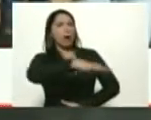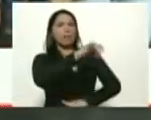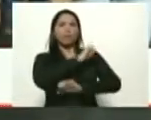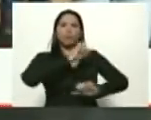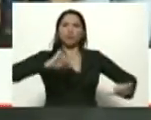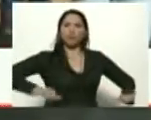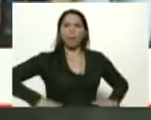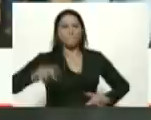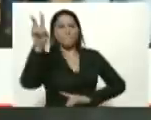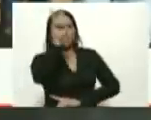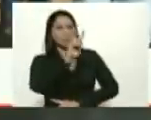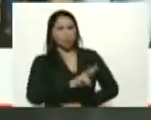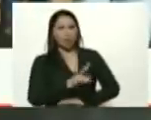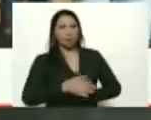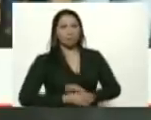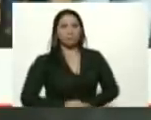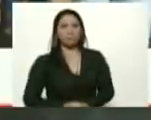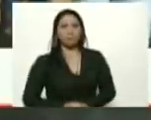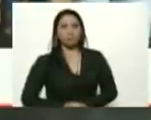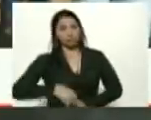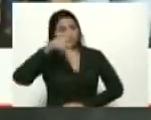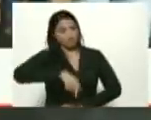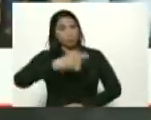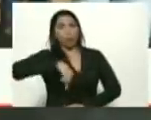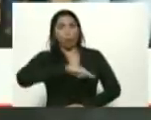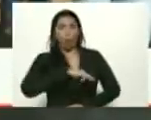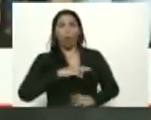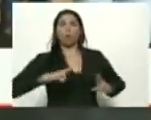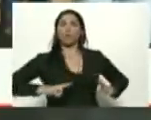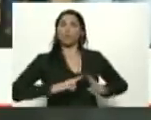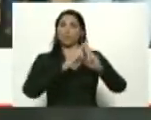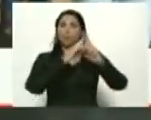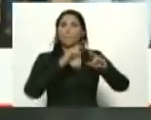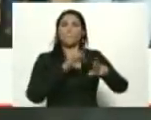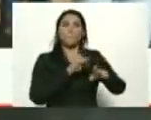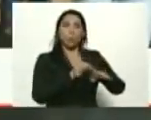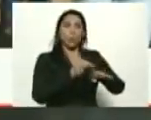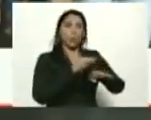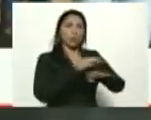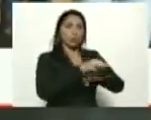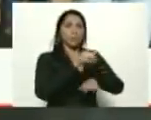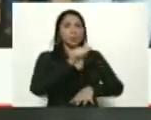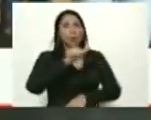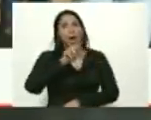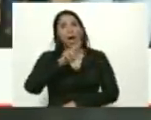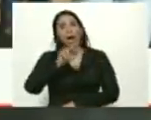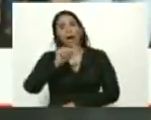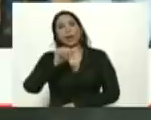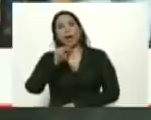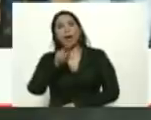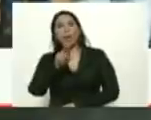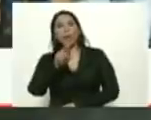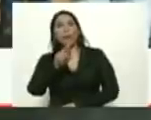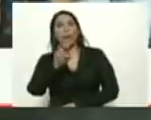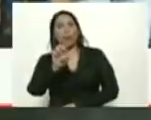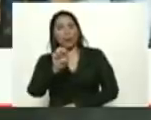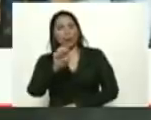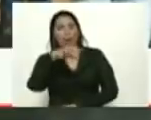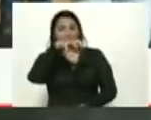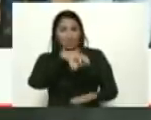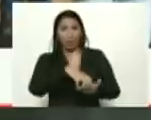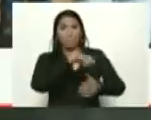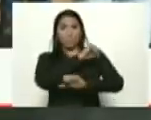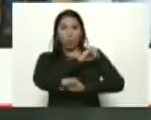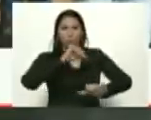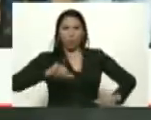Portuguesa y de Venezuela. Acá nos encontramos en el municipio Araure del estado Portuguesa. Acá en